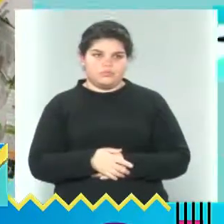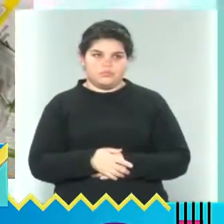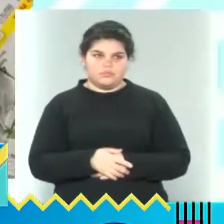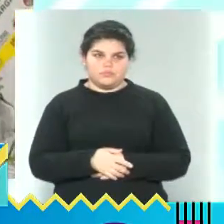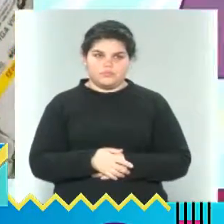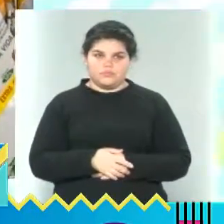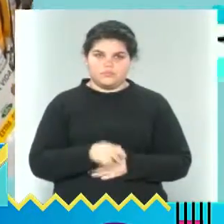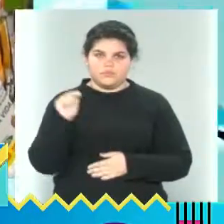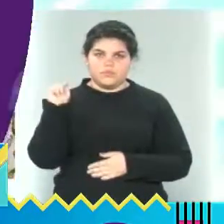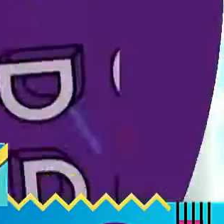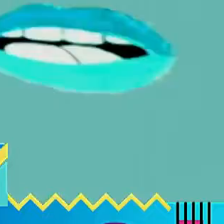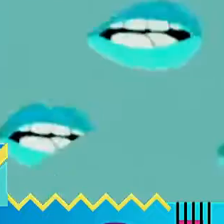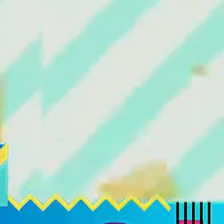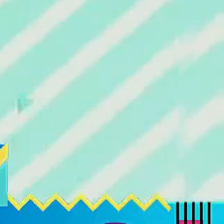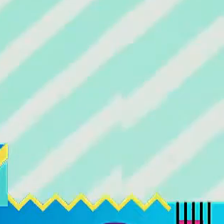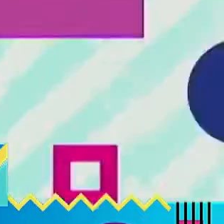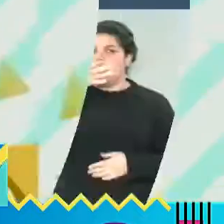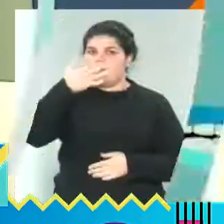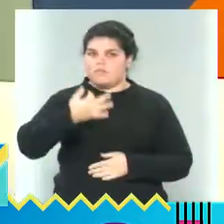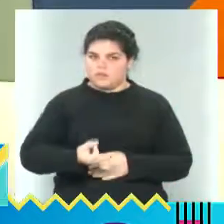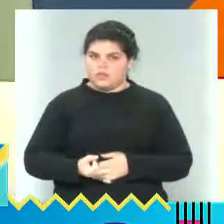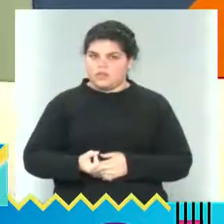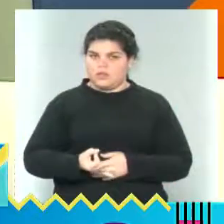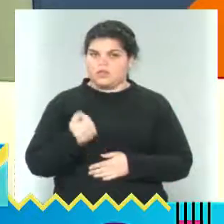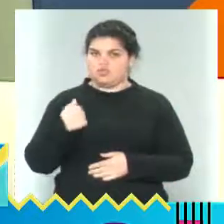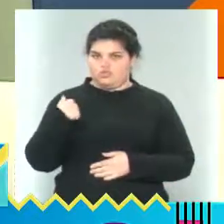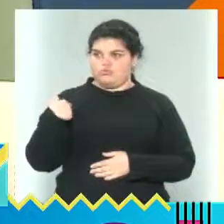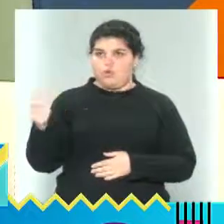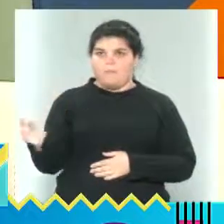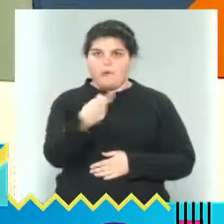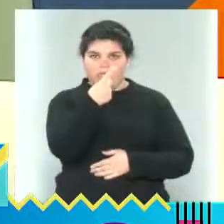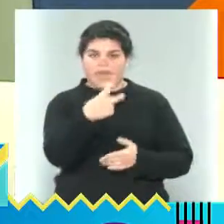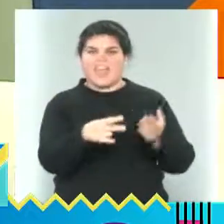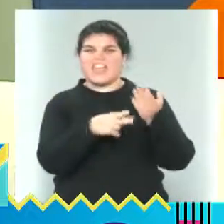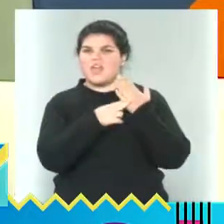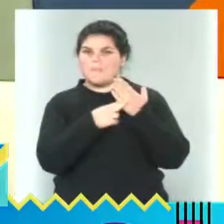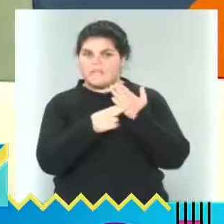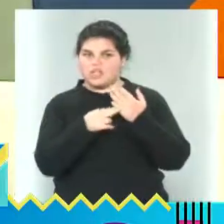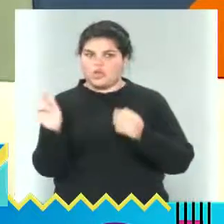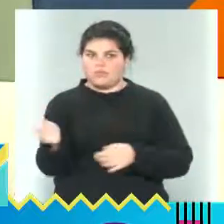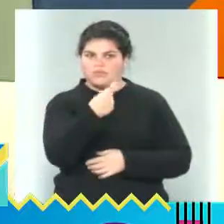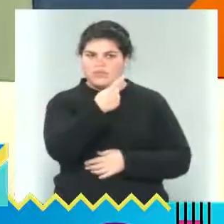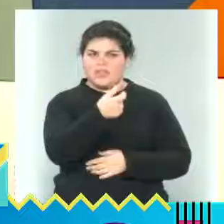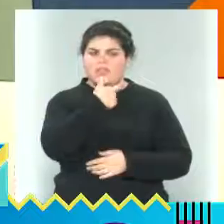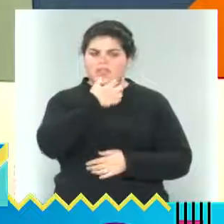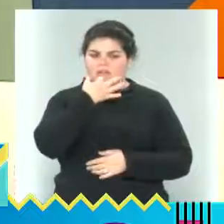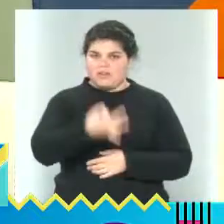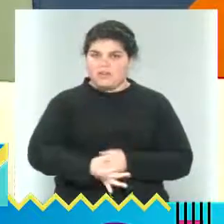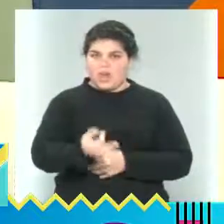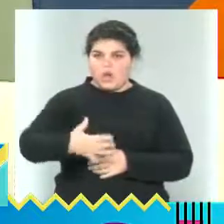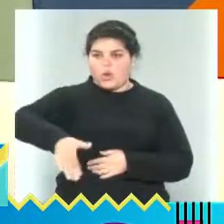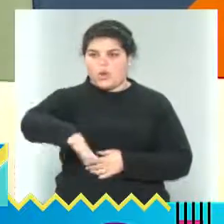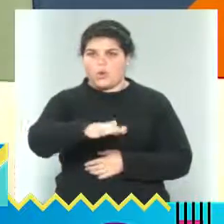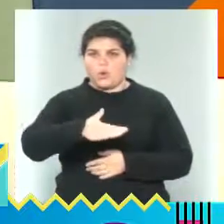es un lago, yo mandé hoy inspectores, es un lago de materia fecal en pleno centro de Godoy